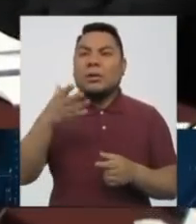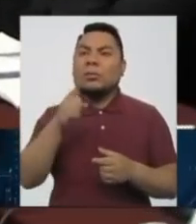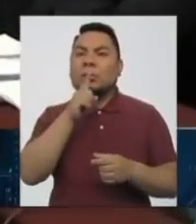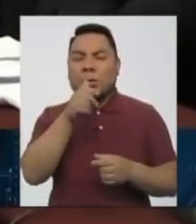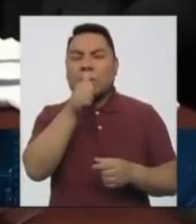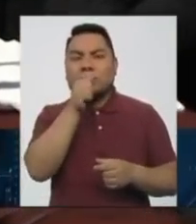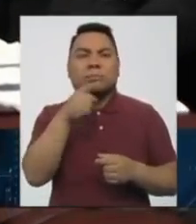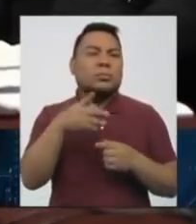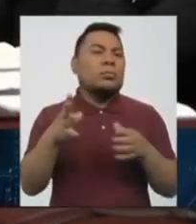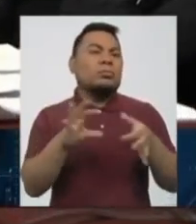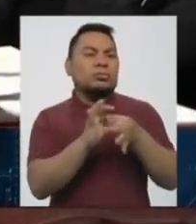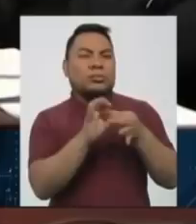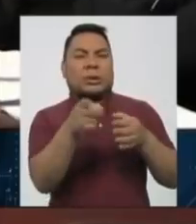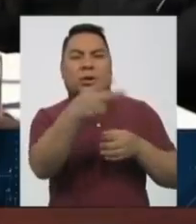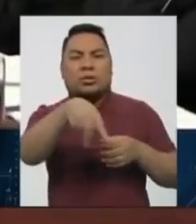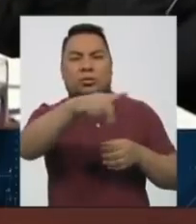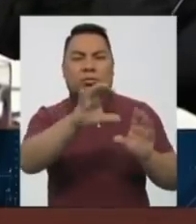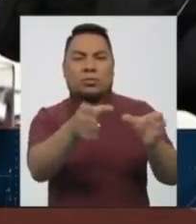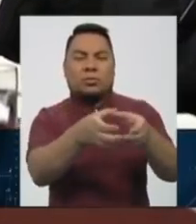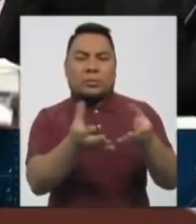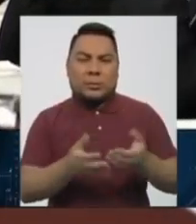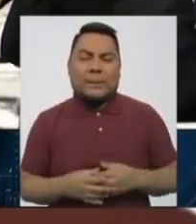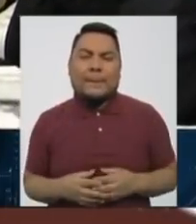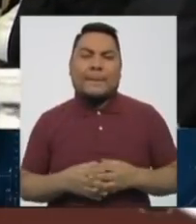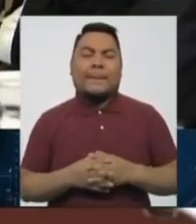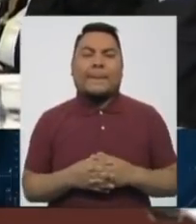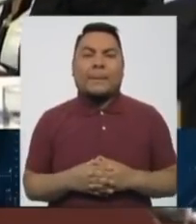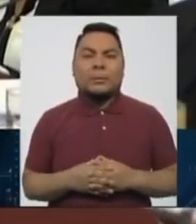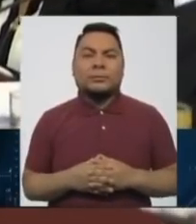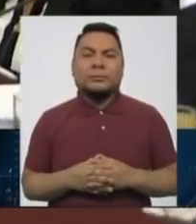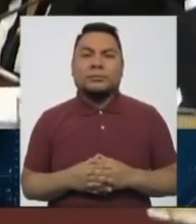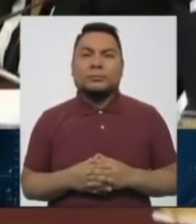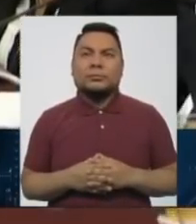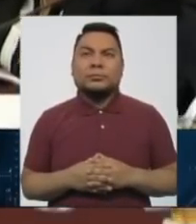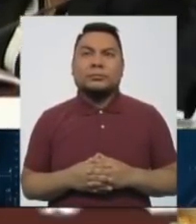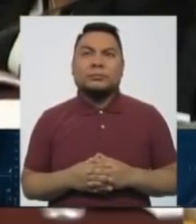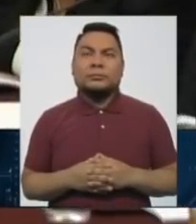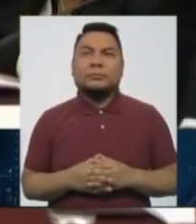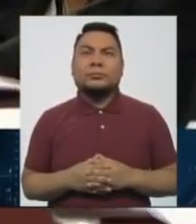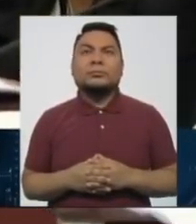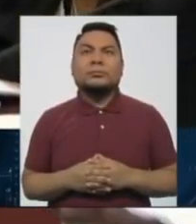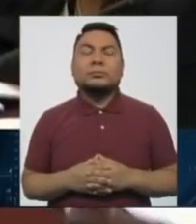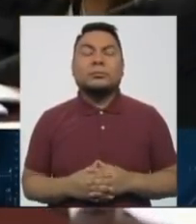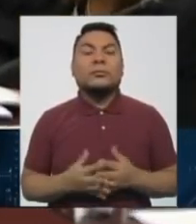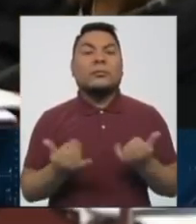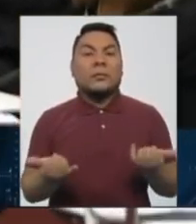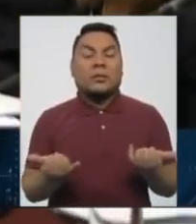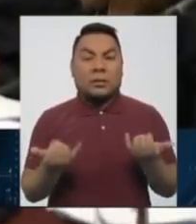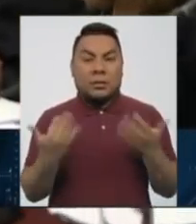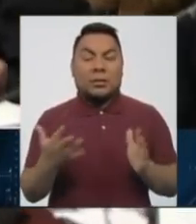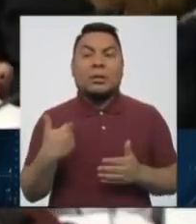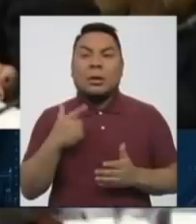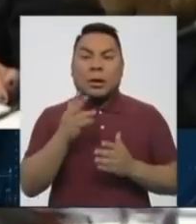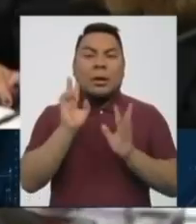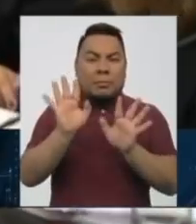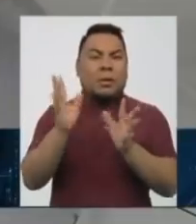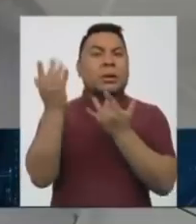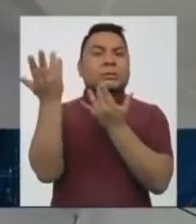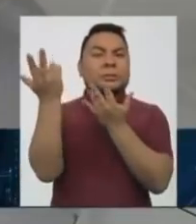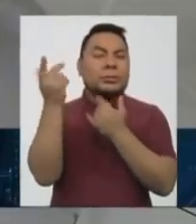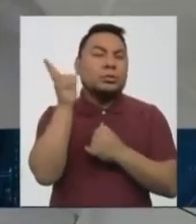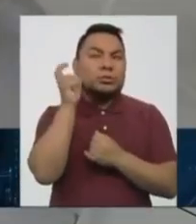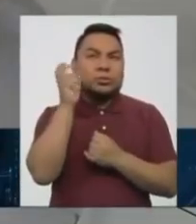a Antonio Camayo como a otros integrantes del Consejo Nacional de la Magistratura. Entonces vamos a estar a la expectativa de